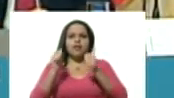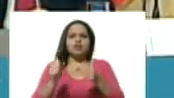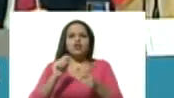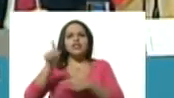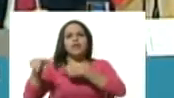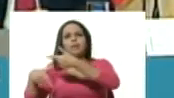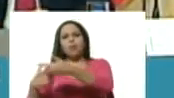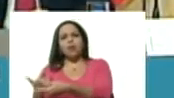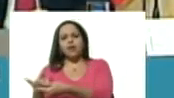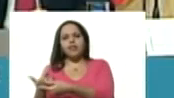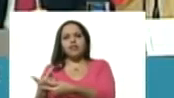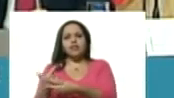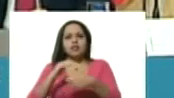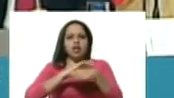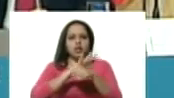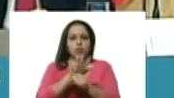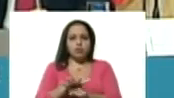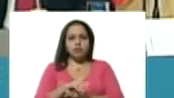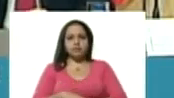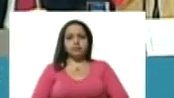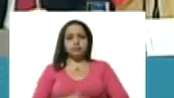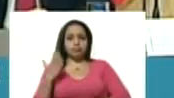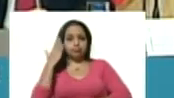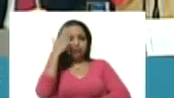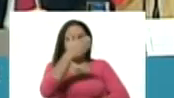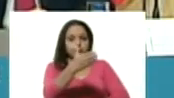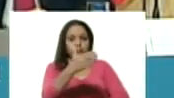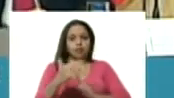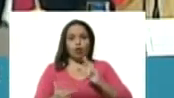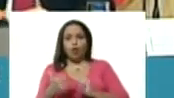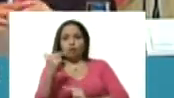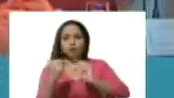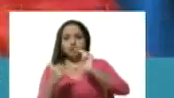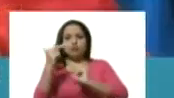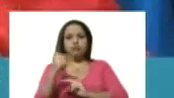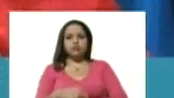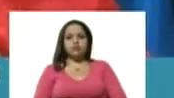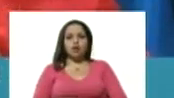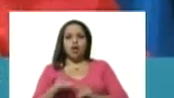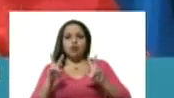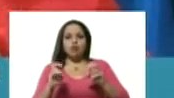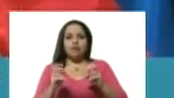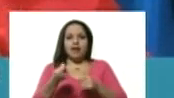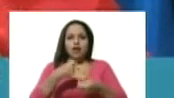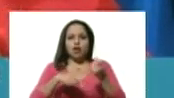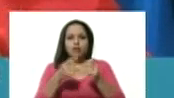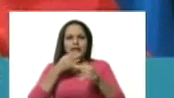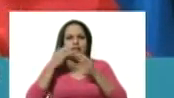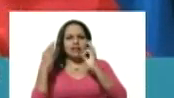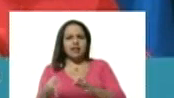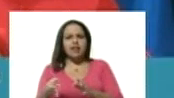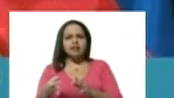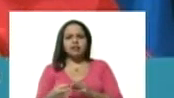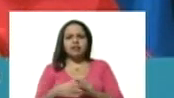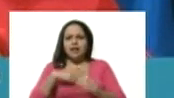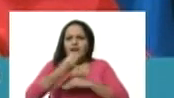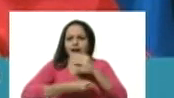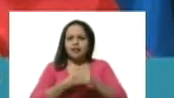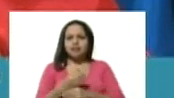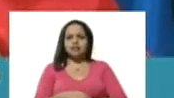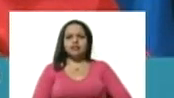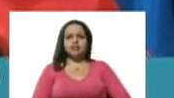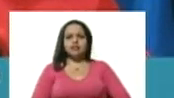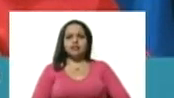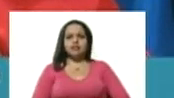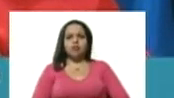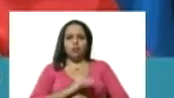post-COVID hacia la construcción de una economía real, productiva,